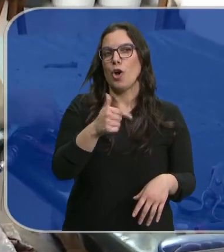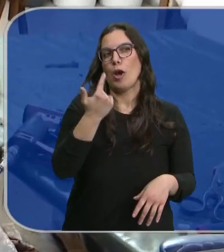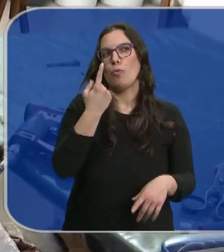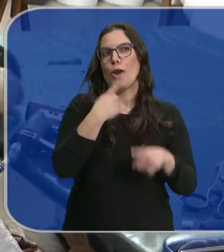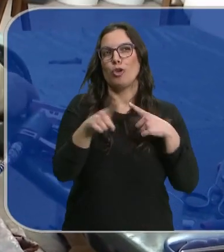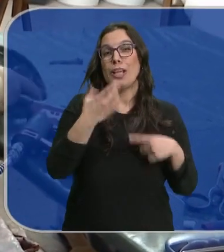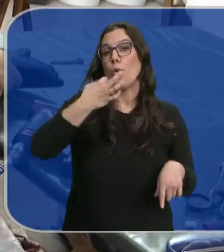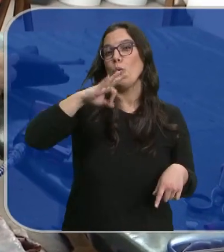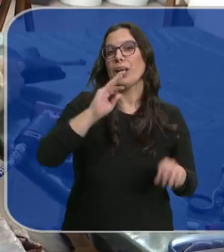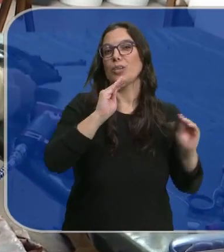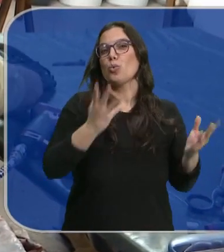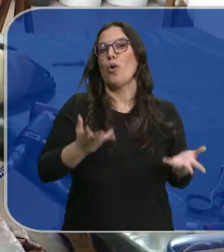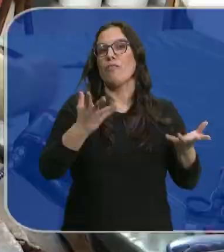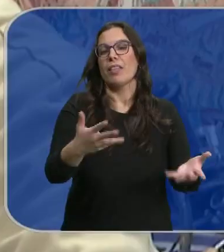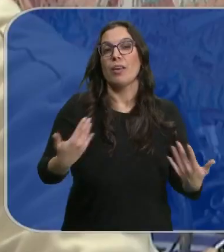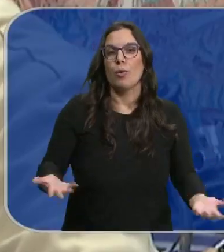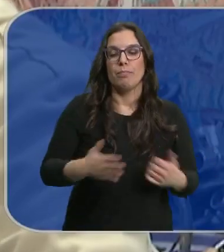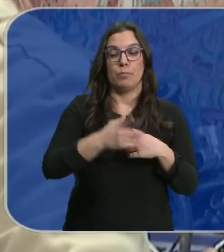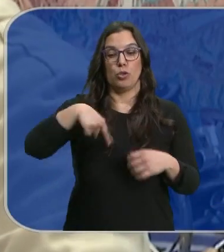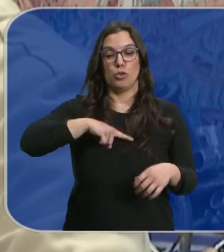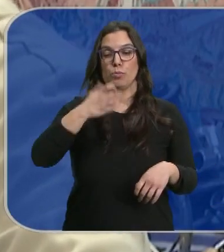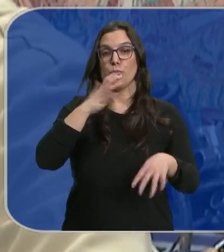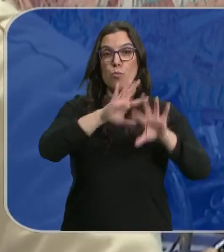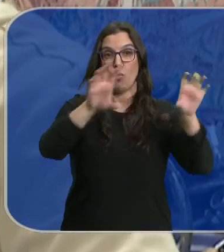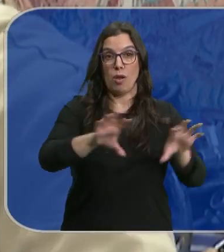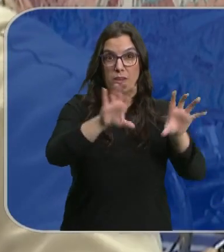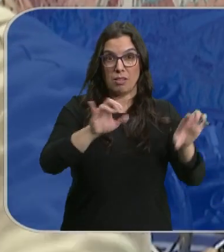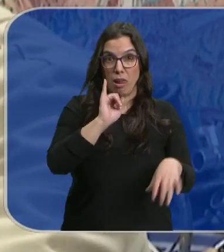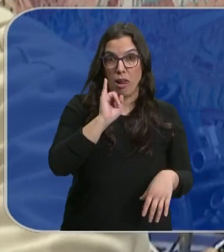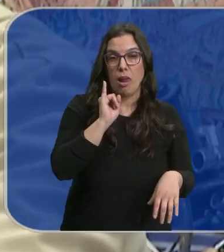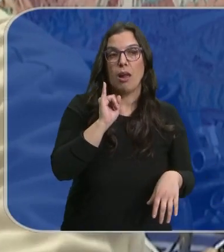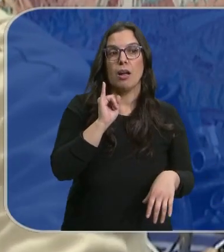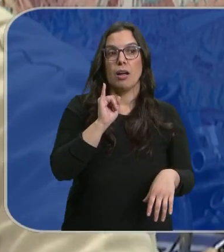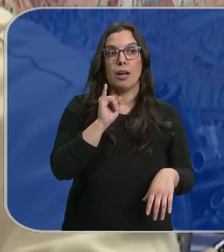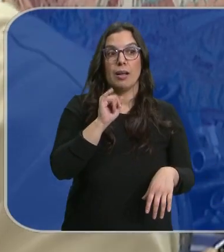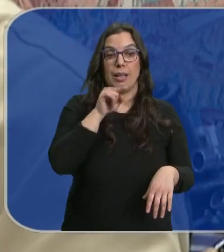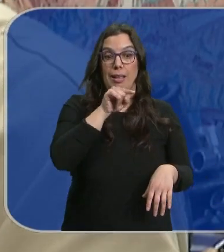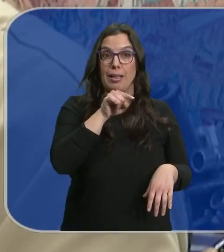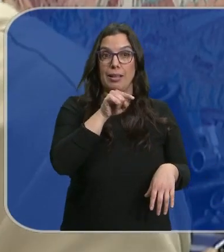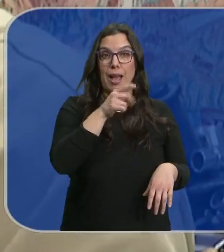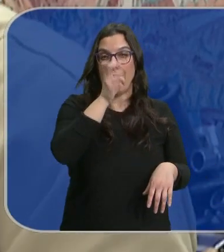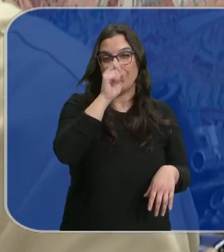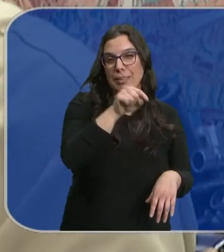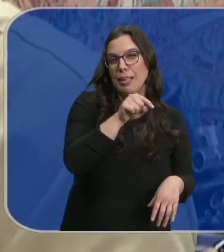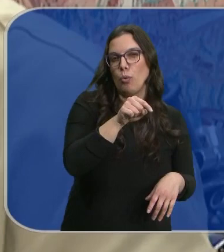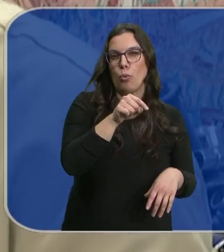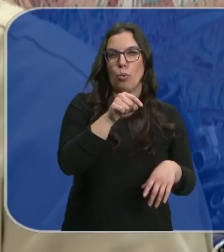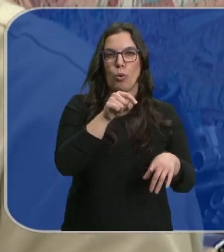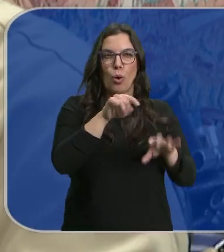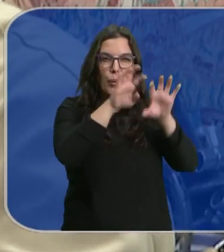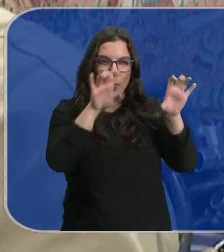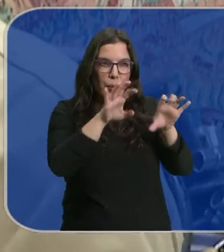puede ofrecer. Tenemos aquí muebles, por ejemplo, que es ese tipo de mueble antiguo, una